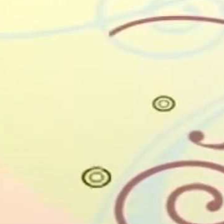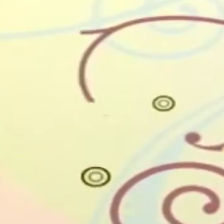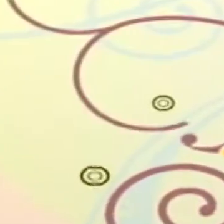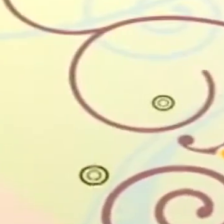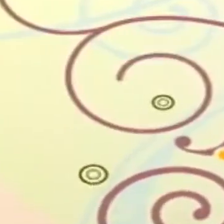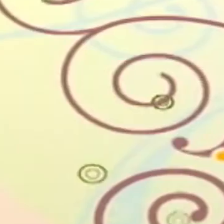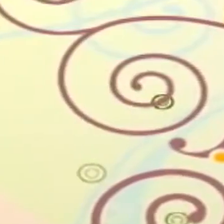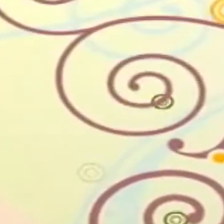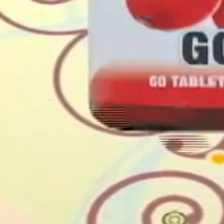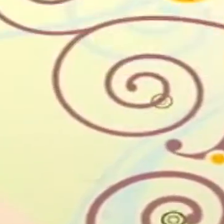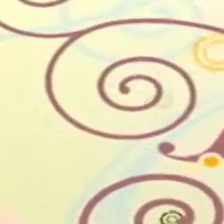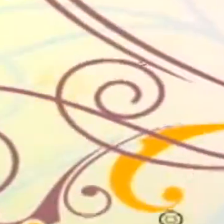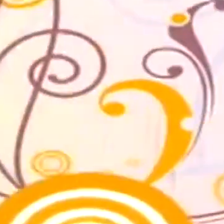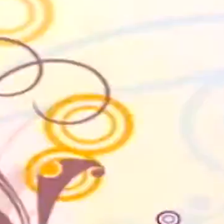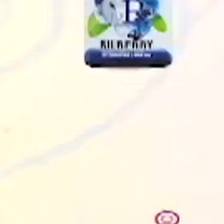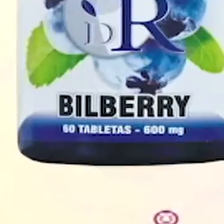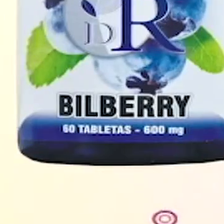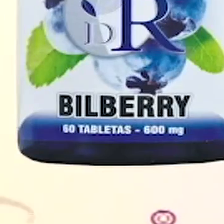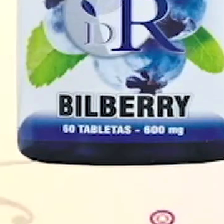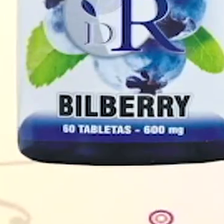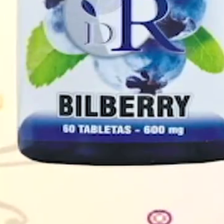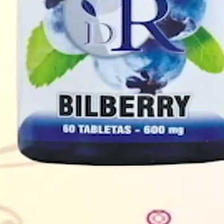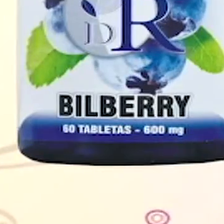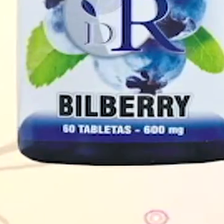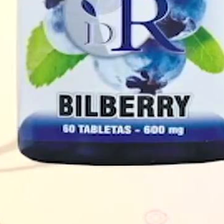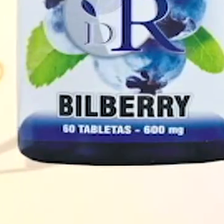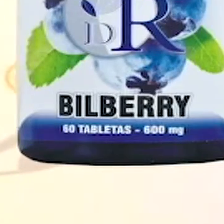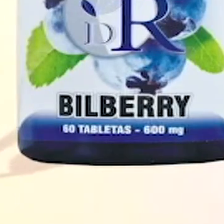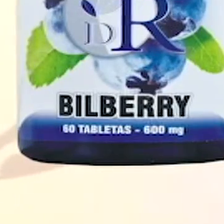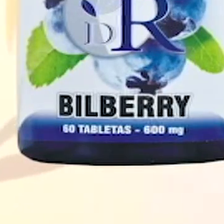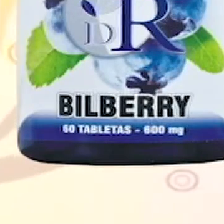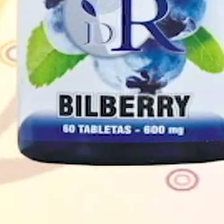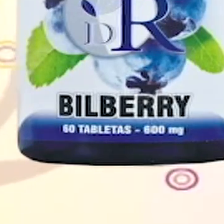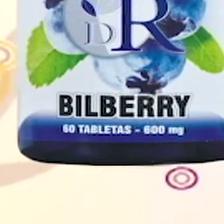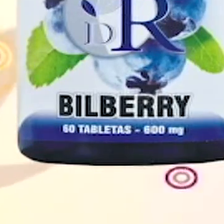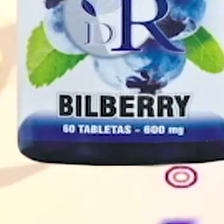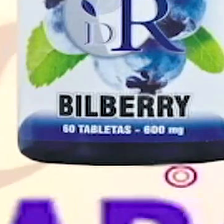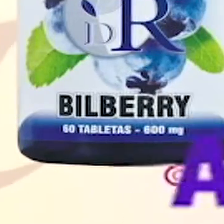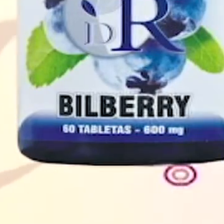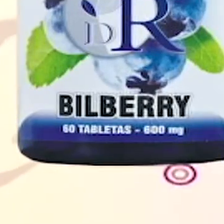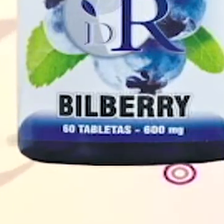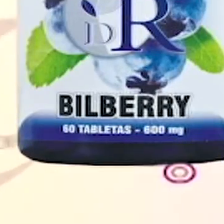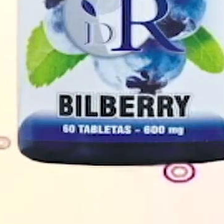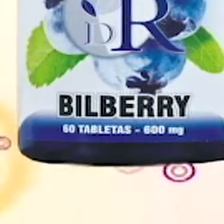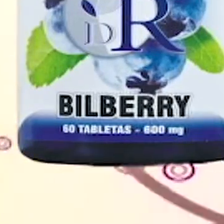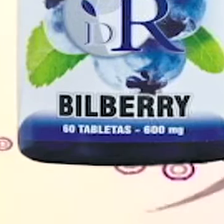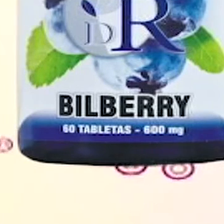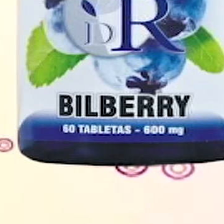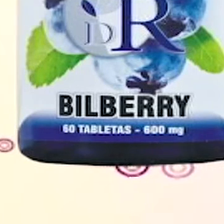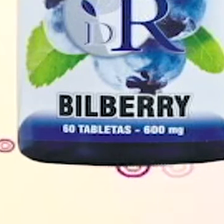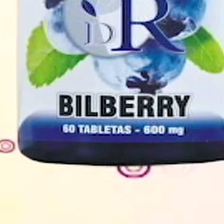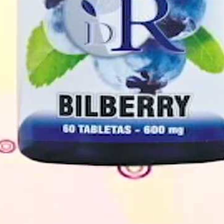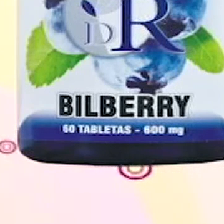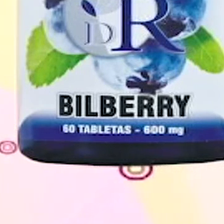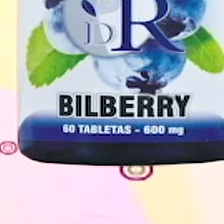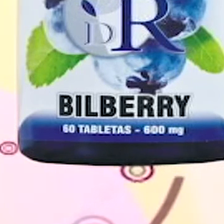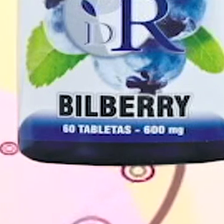más vitamina C que todas las frutas y es un potente antioxidante que ayuda a elevar las defensas del organismo, previniendo muchas